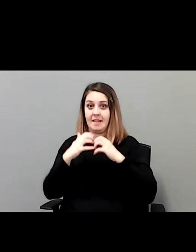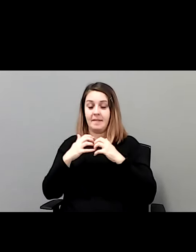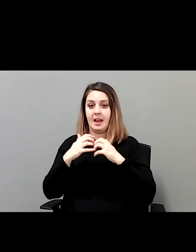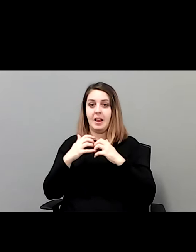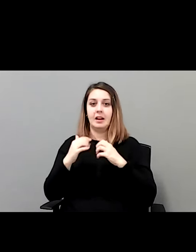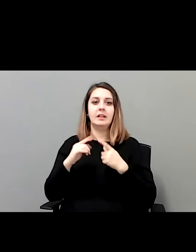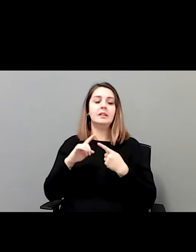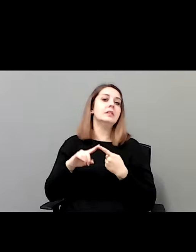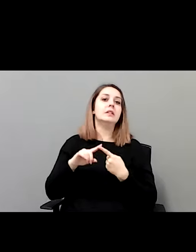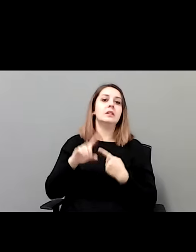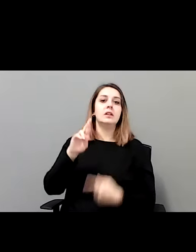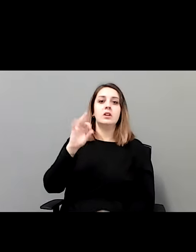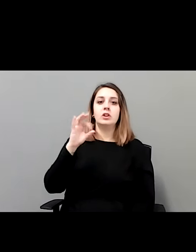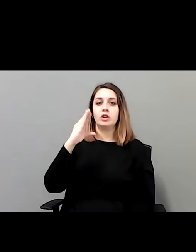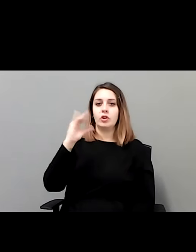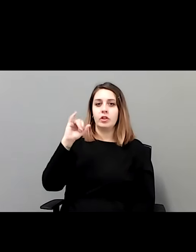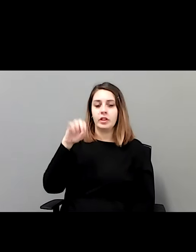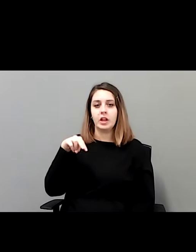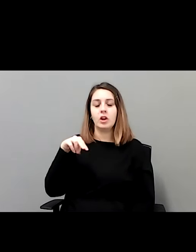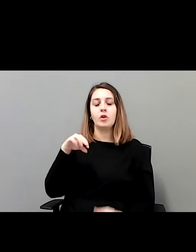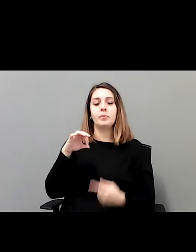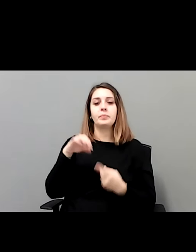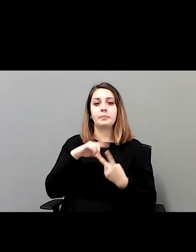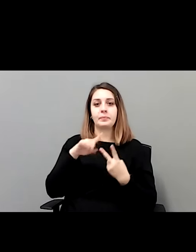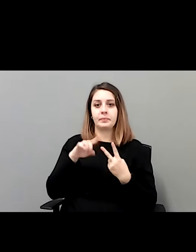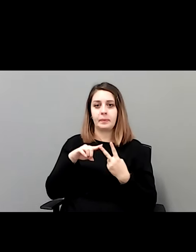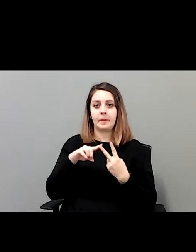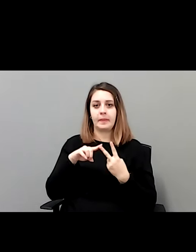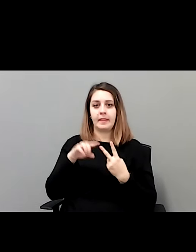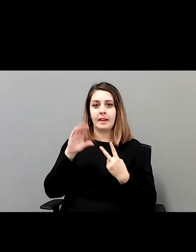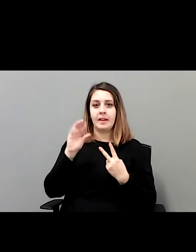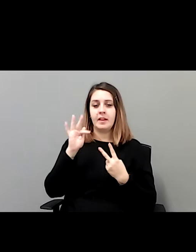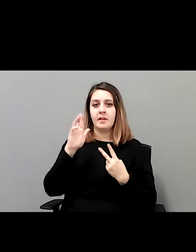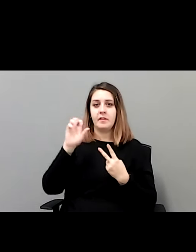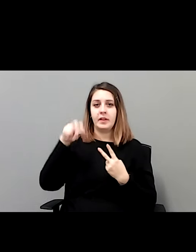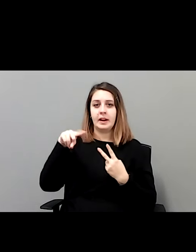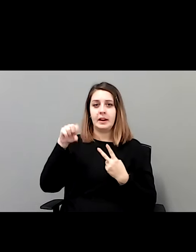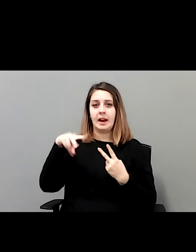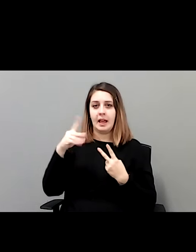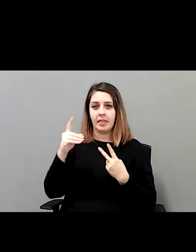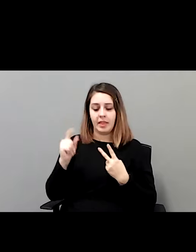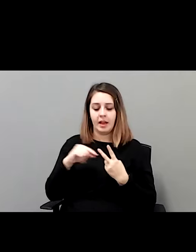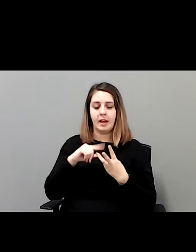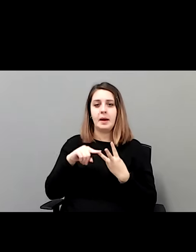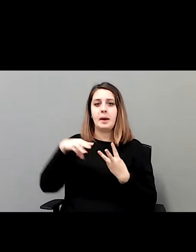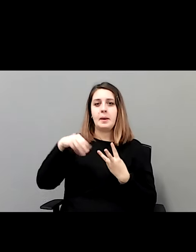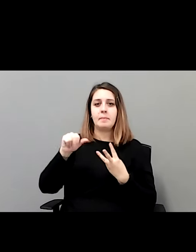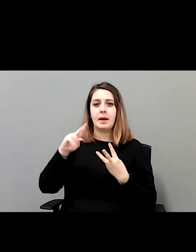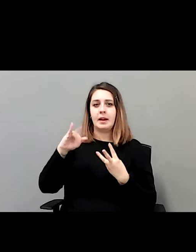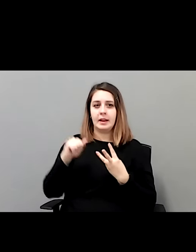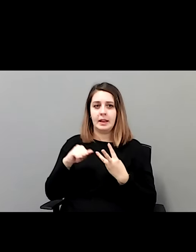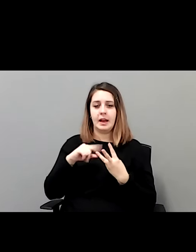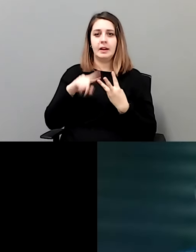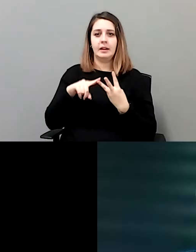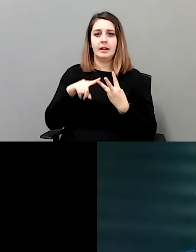a Rocío Molpeceres Olea, tenemos a Fernanda Rojo, a María Clarés.